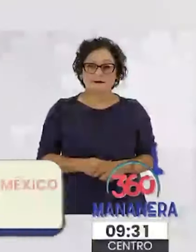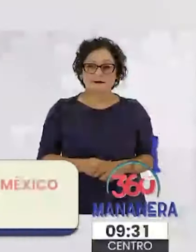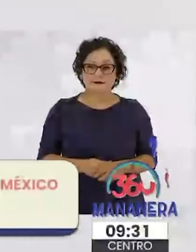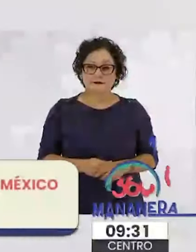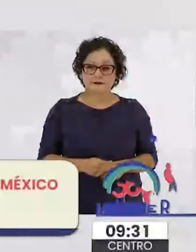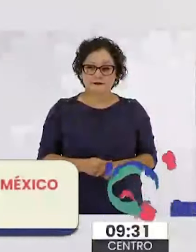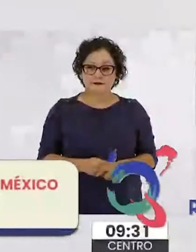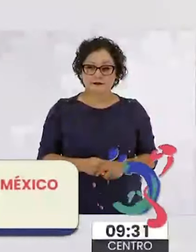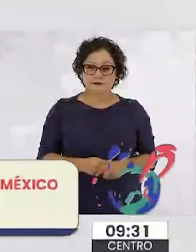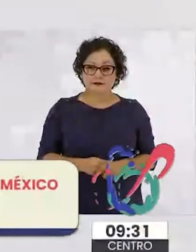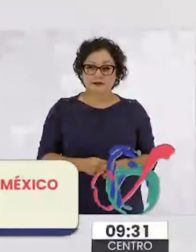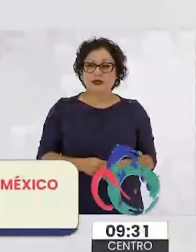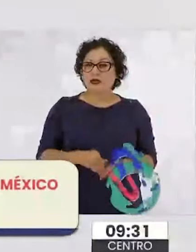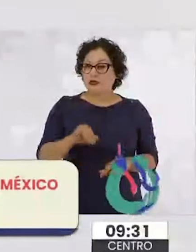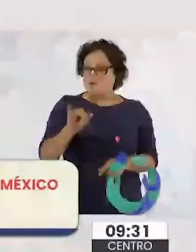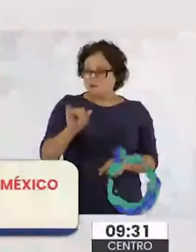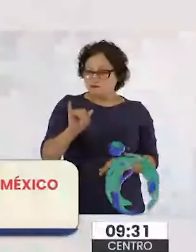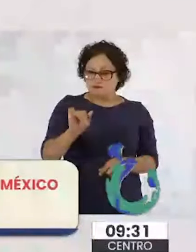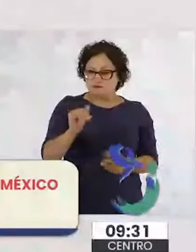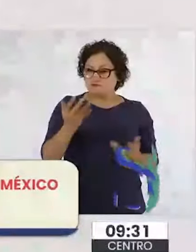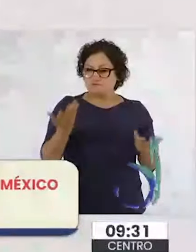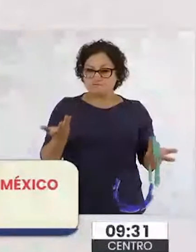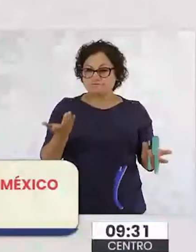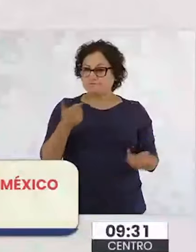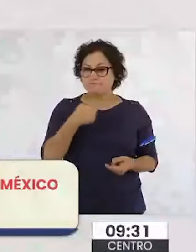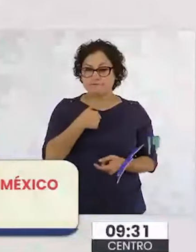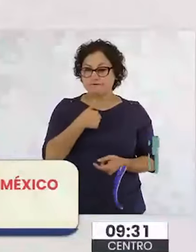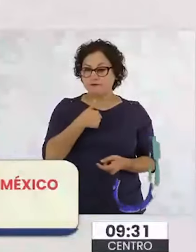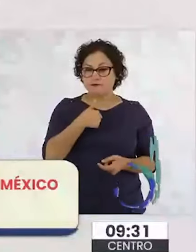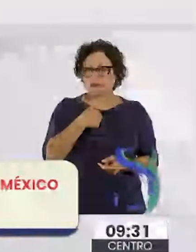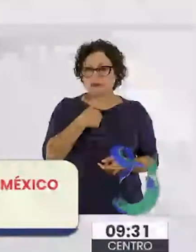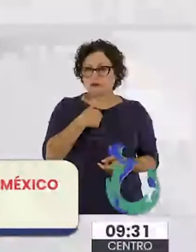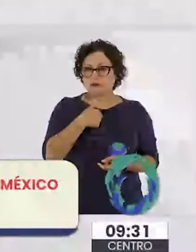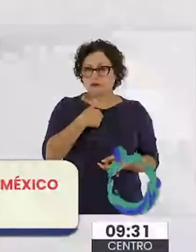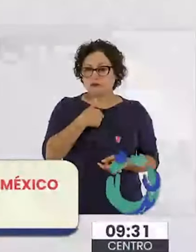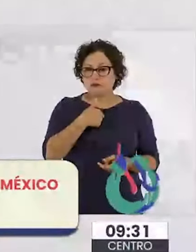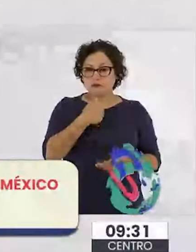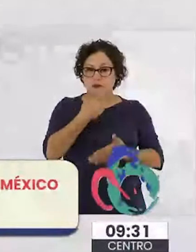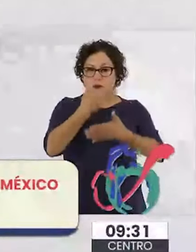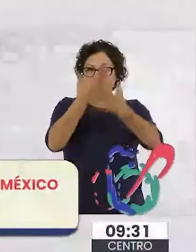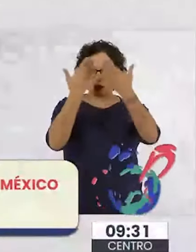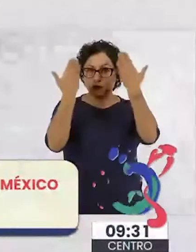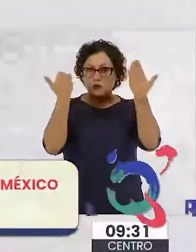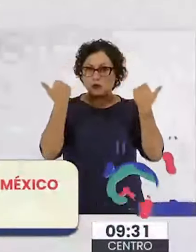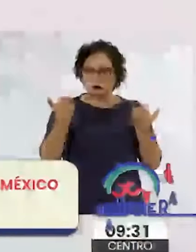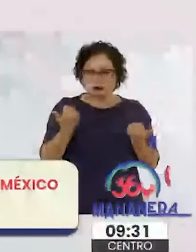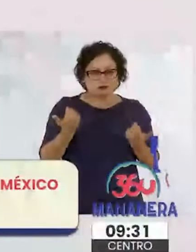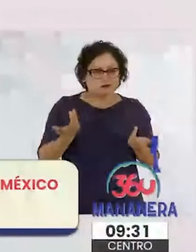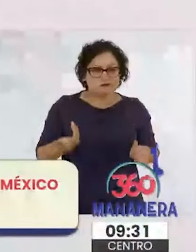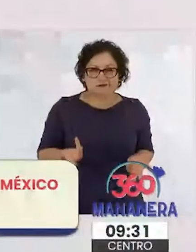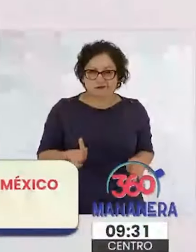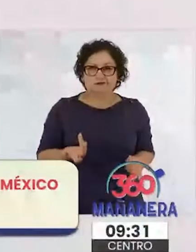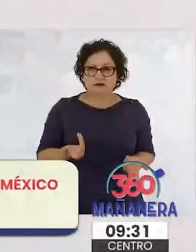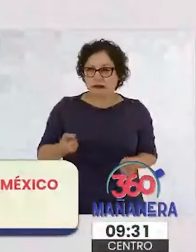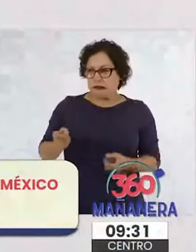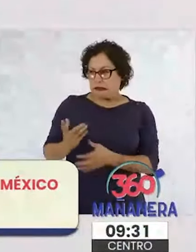comentó no sé por qué hay una este supuestamente